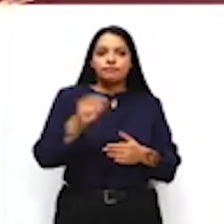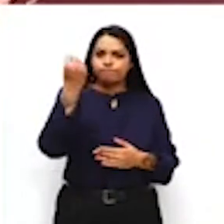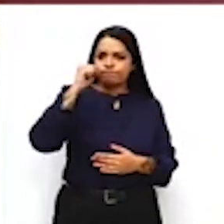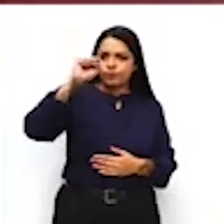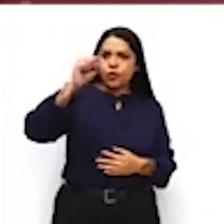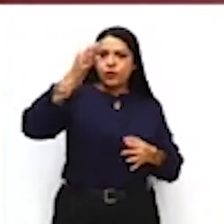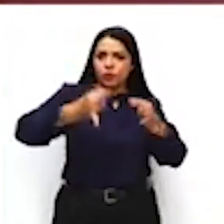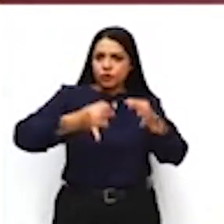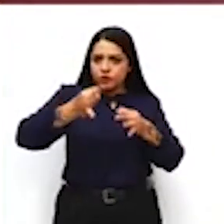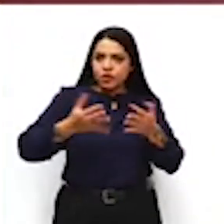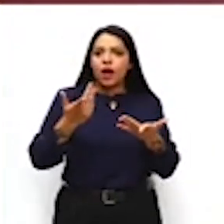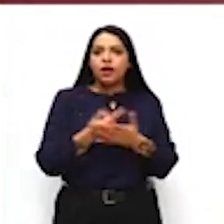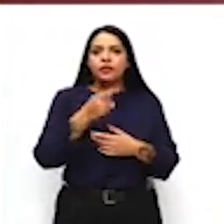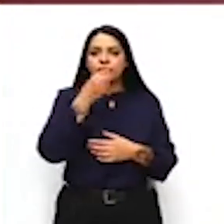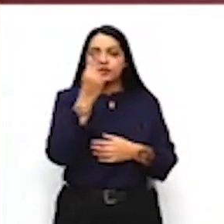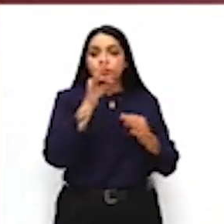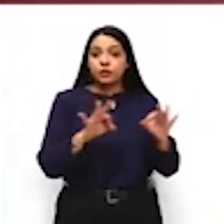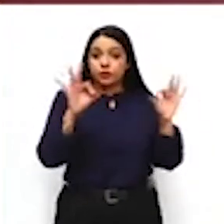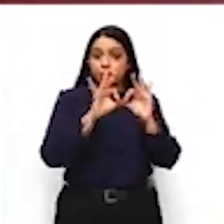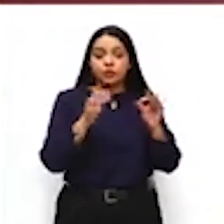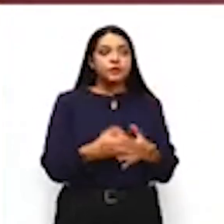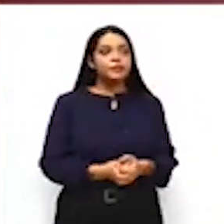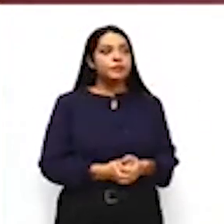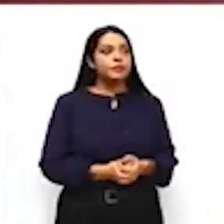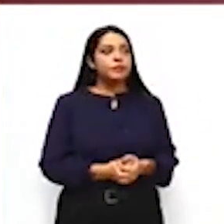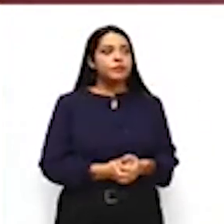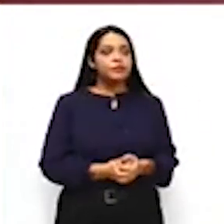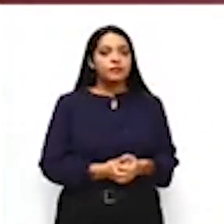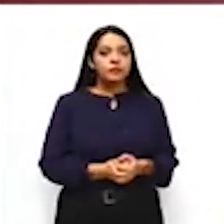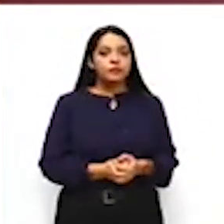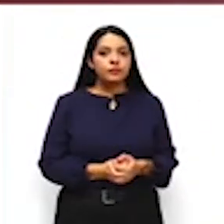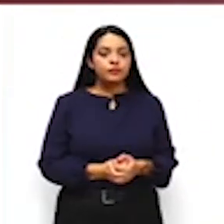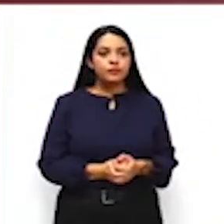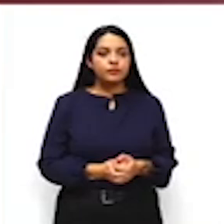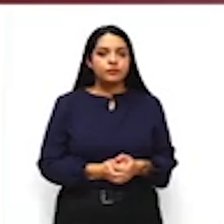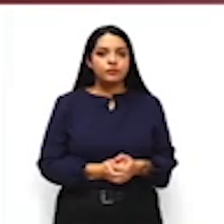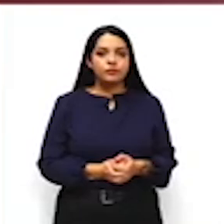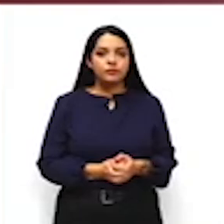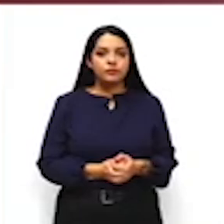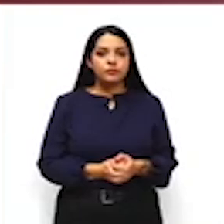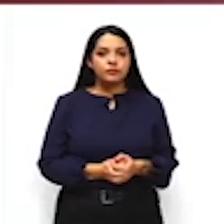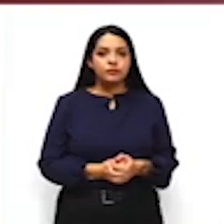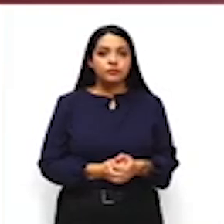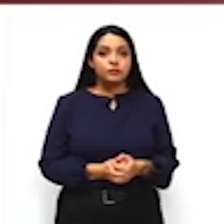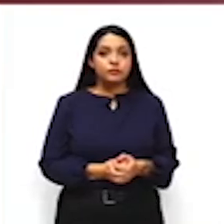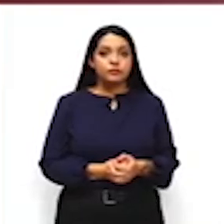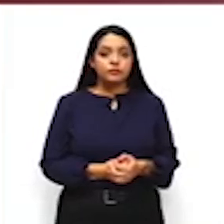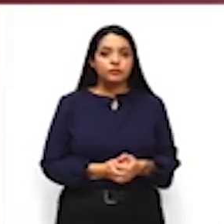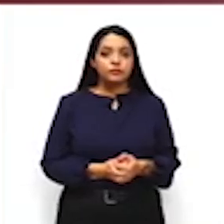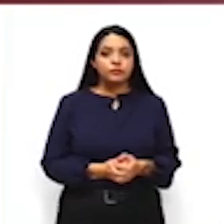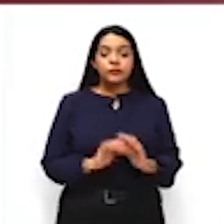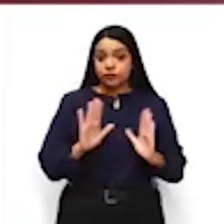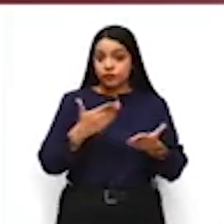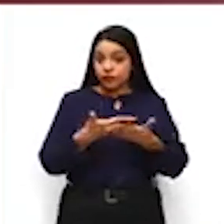constituyente, lo que salen a decir es que hay autoritarismo. Pues ya es el colmo. Entonces